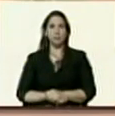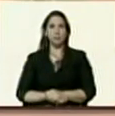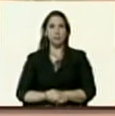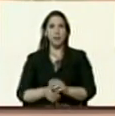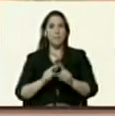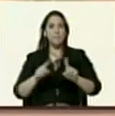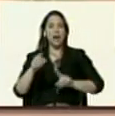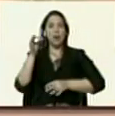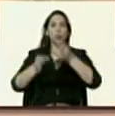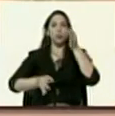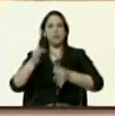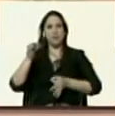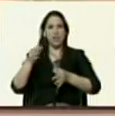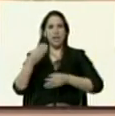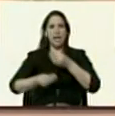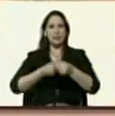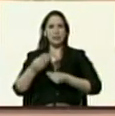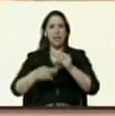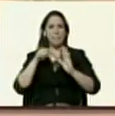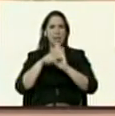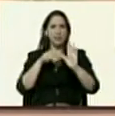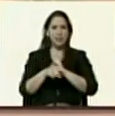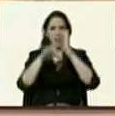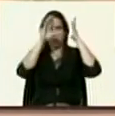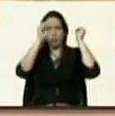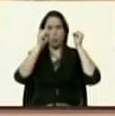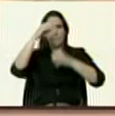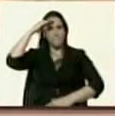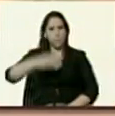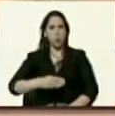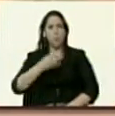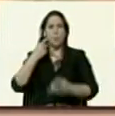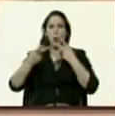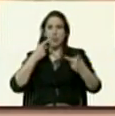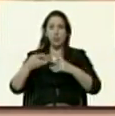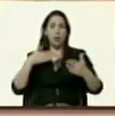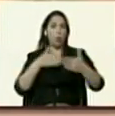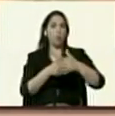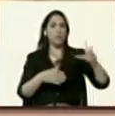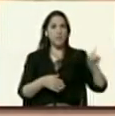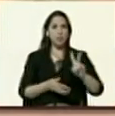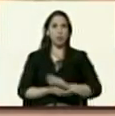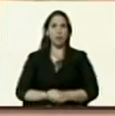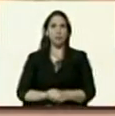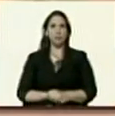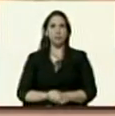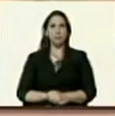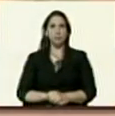para justificar una escalada de medidas diplomáticas, militares, políticas contra Venezuela.